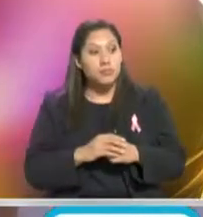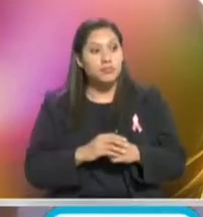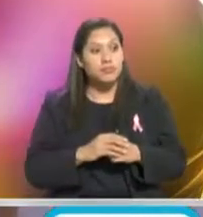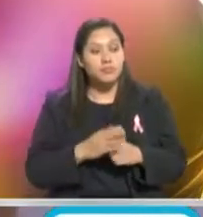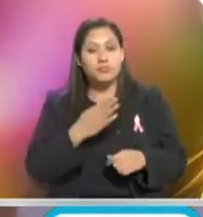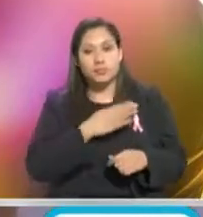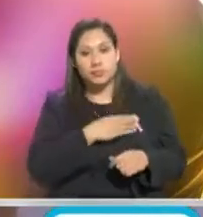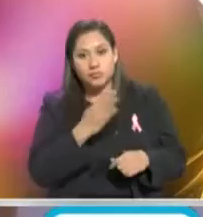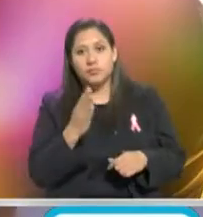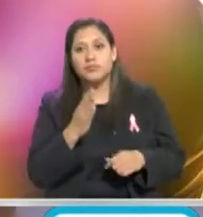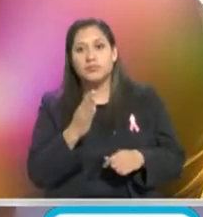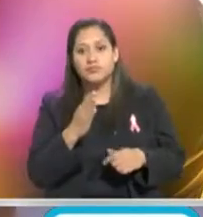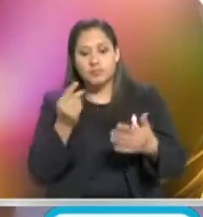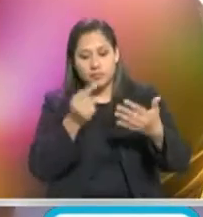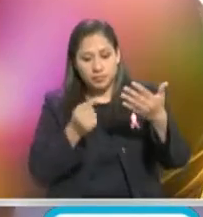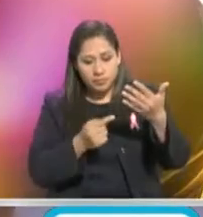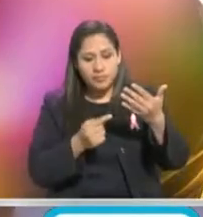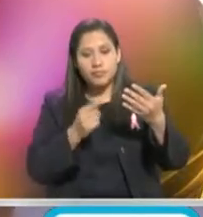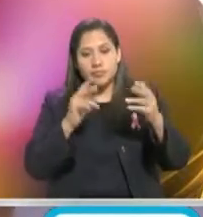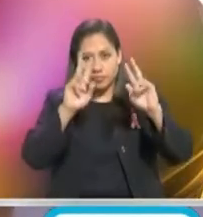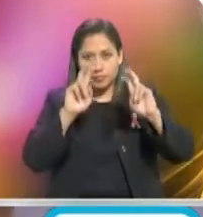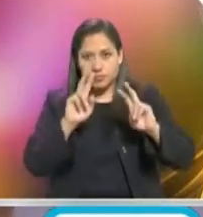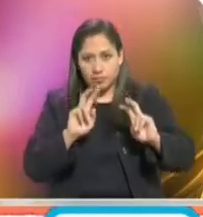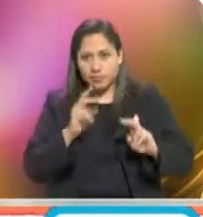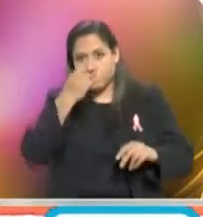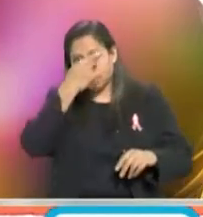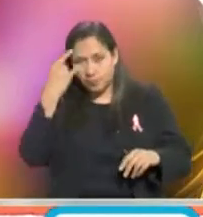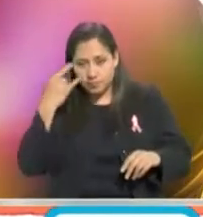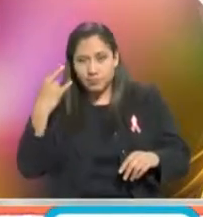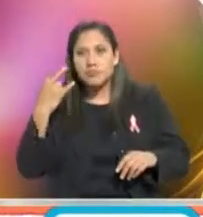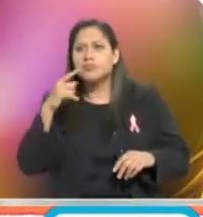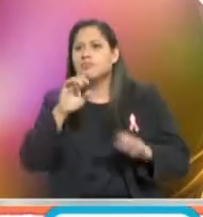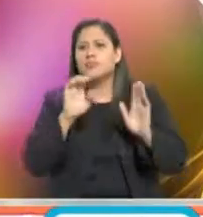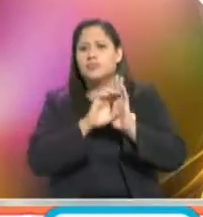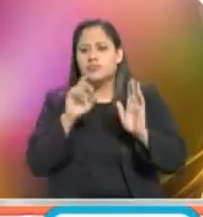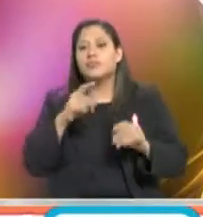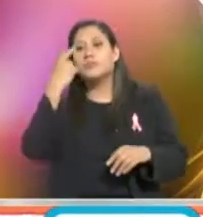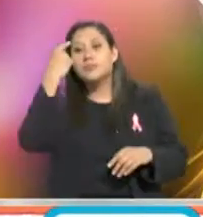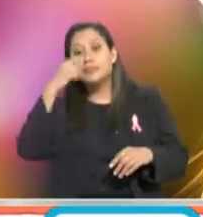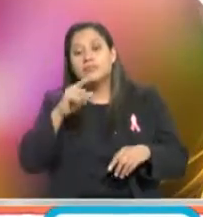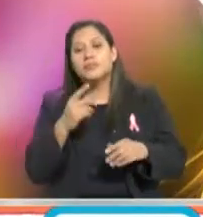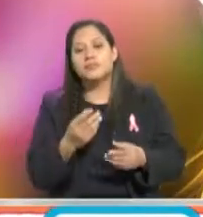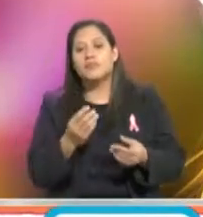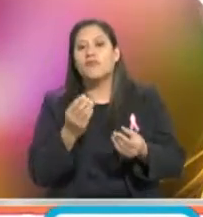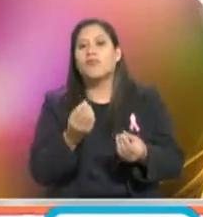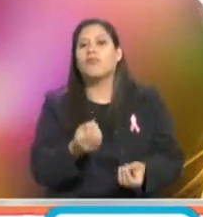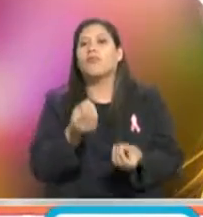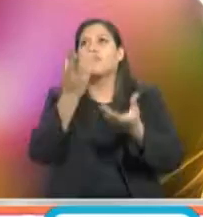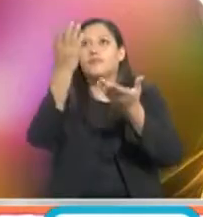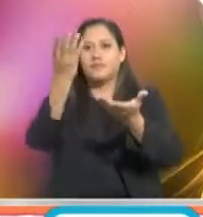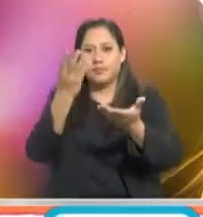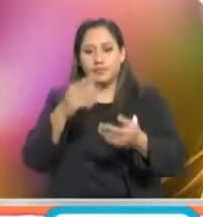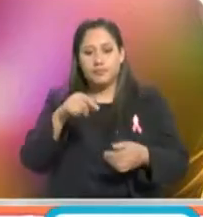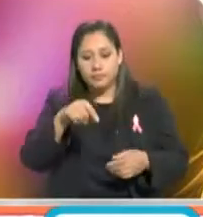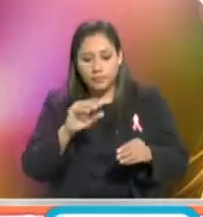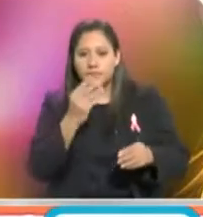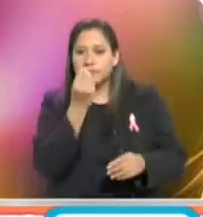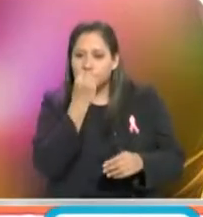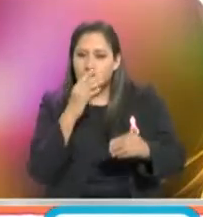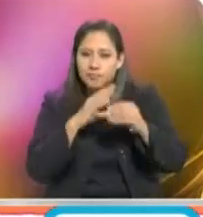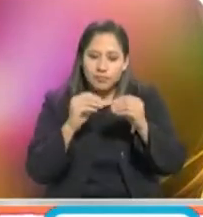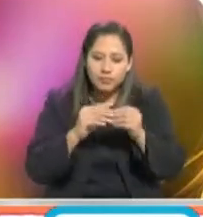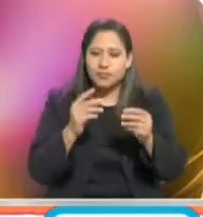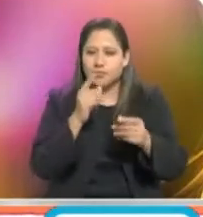buena gama de disfraces, sobre todo para lo de las Sí. Creo que aquí manejamos